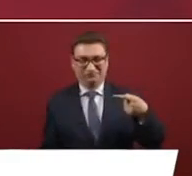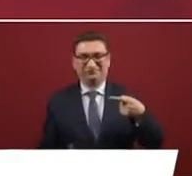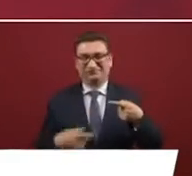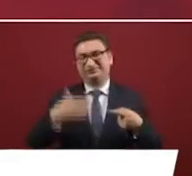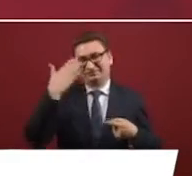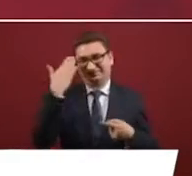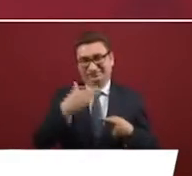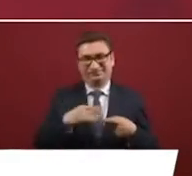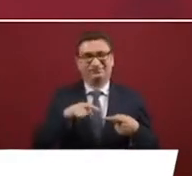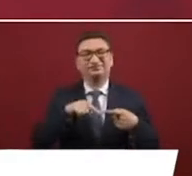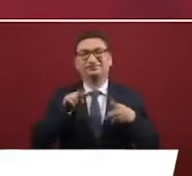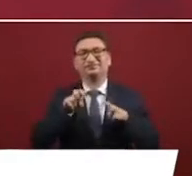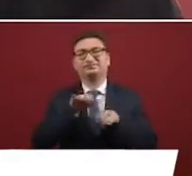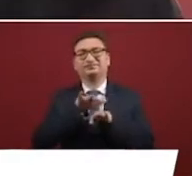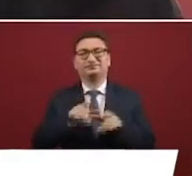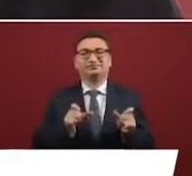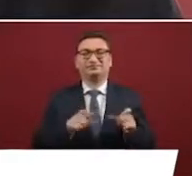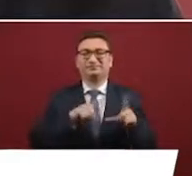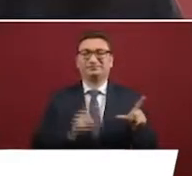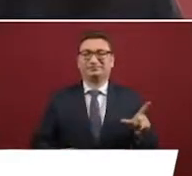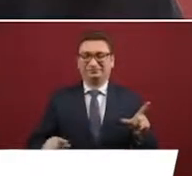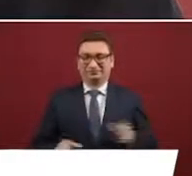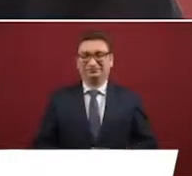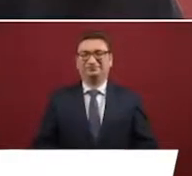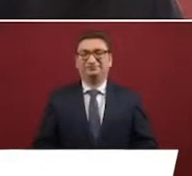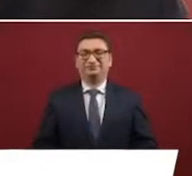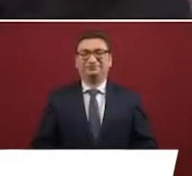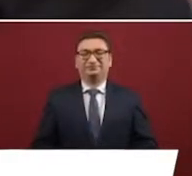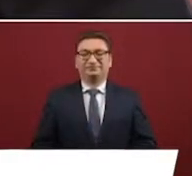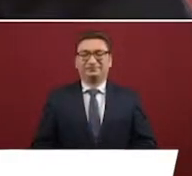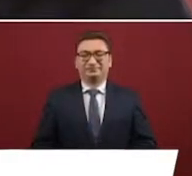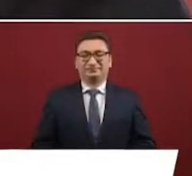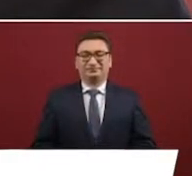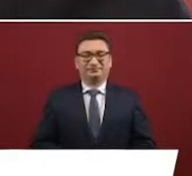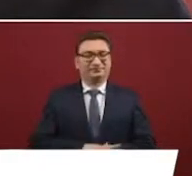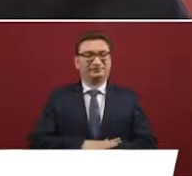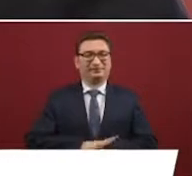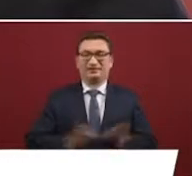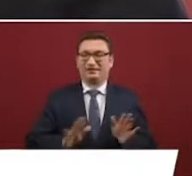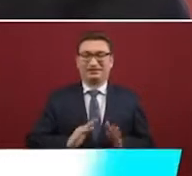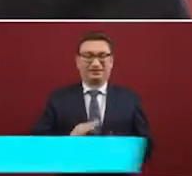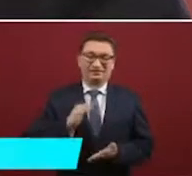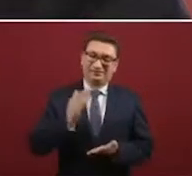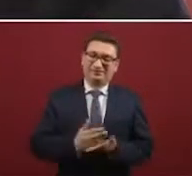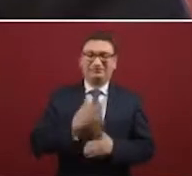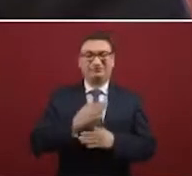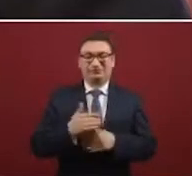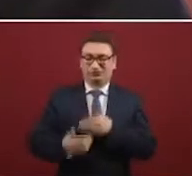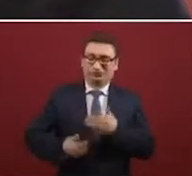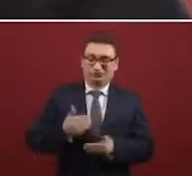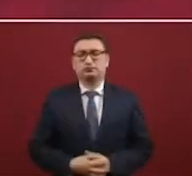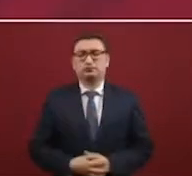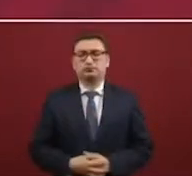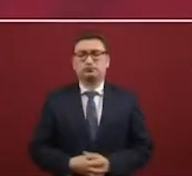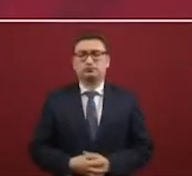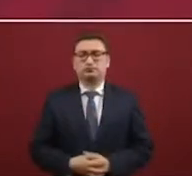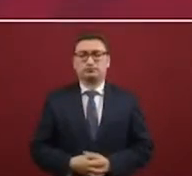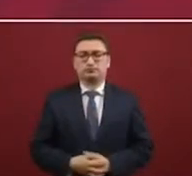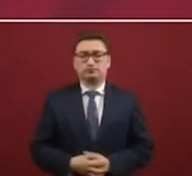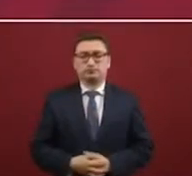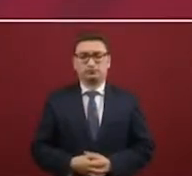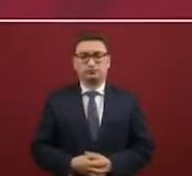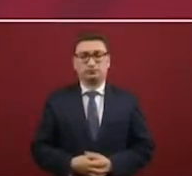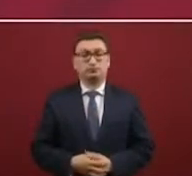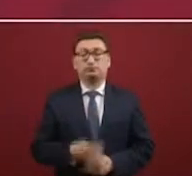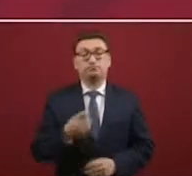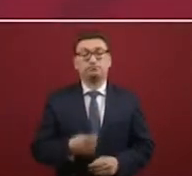de la violencia protegiendo a los ciudadanos con elementos que ya están en capacitación y en formación fue un